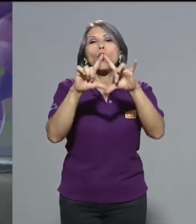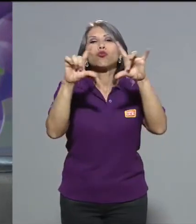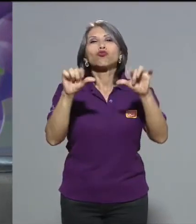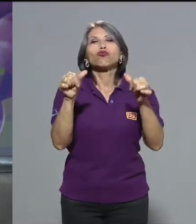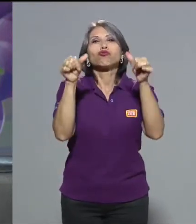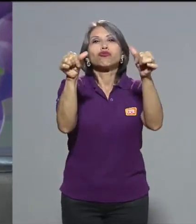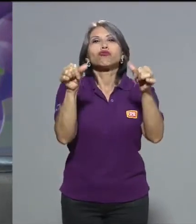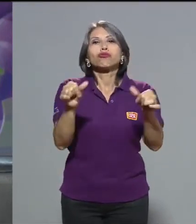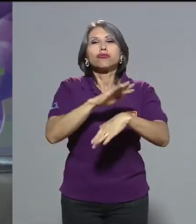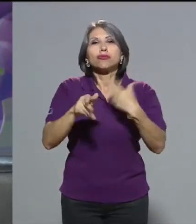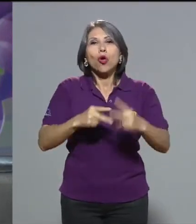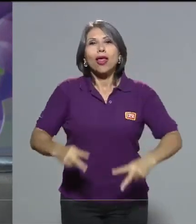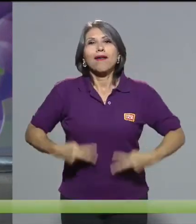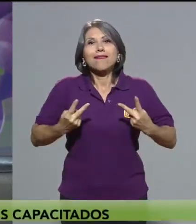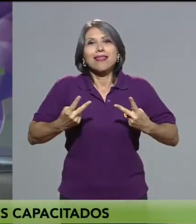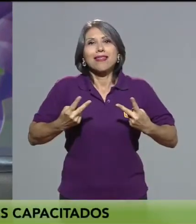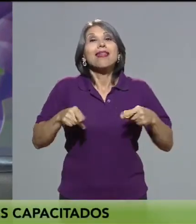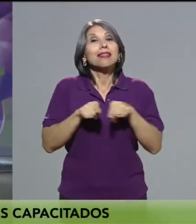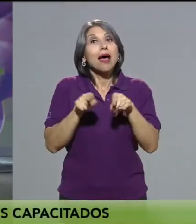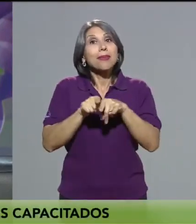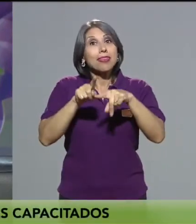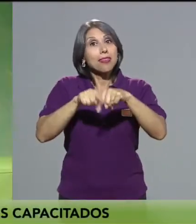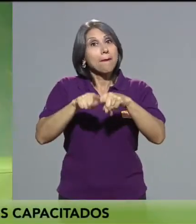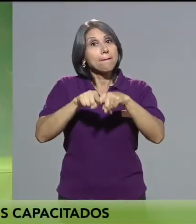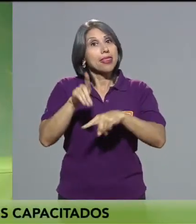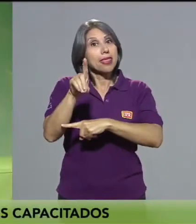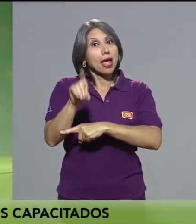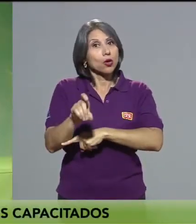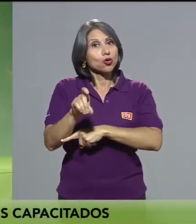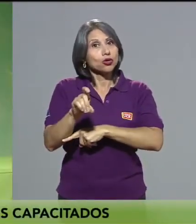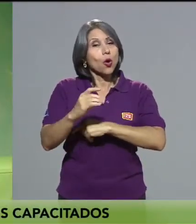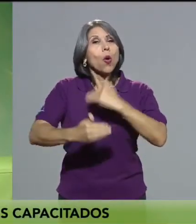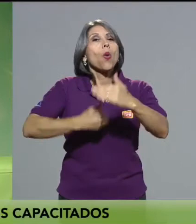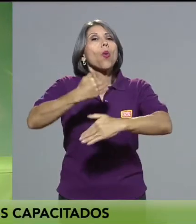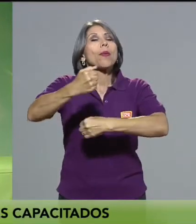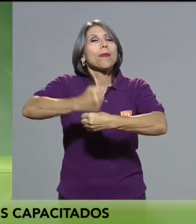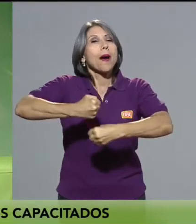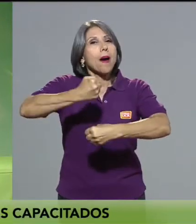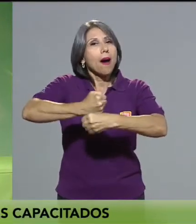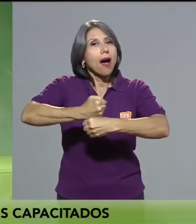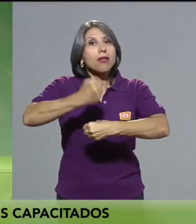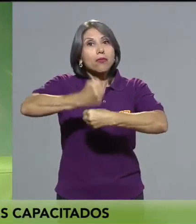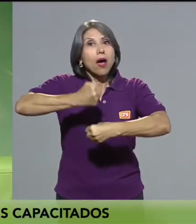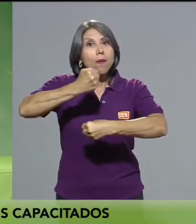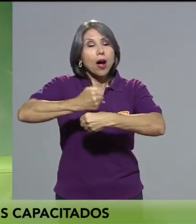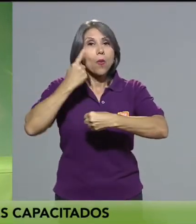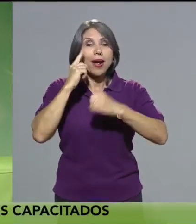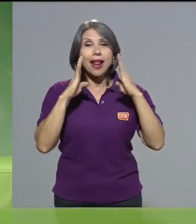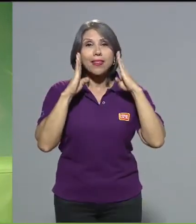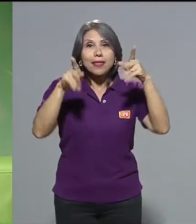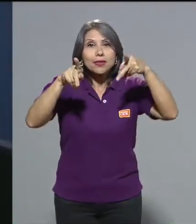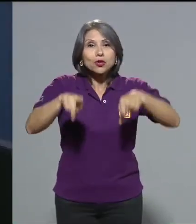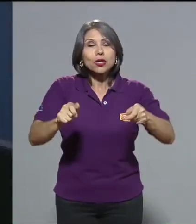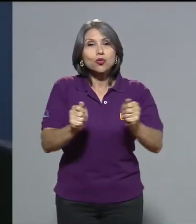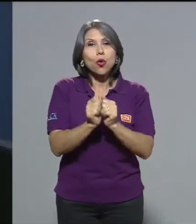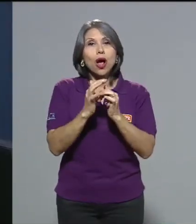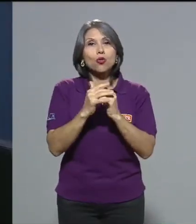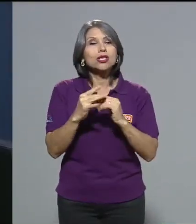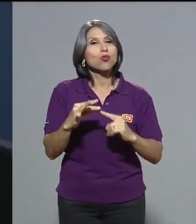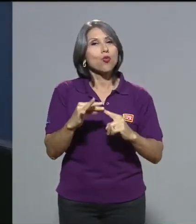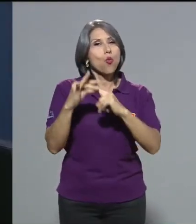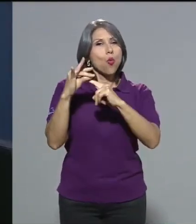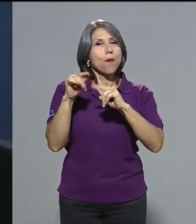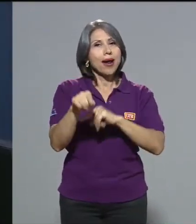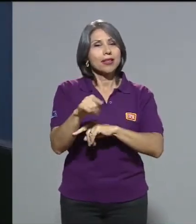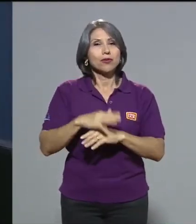acuerdo al diagnóstico, así va a ser la intervención que se dé. Y la intervención del autismo es muy particular. De hecho, pueden haber